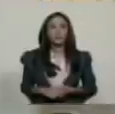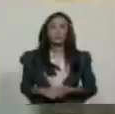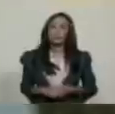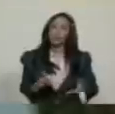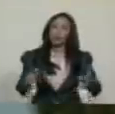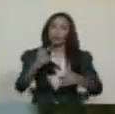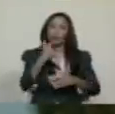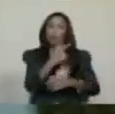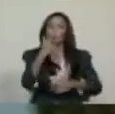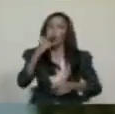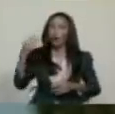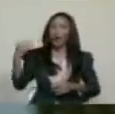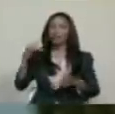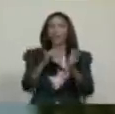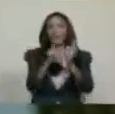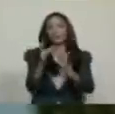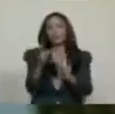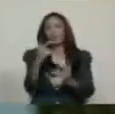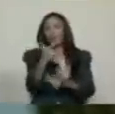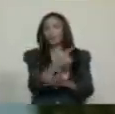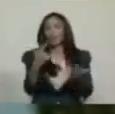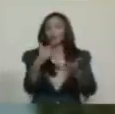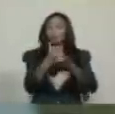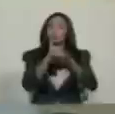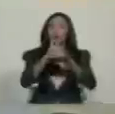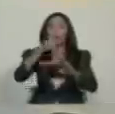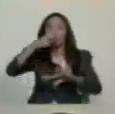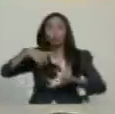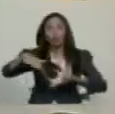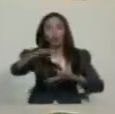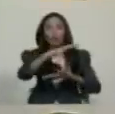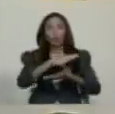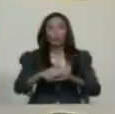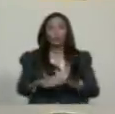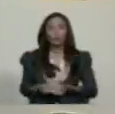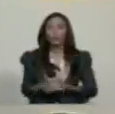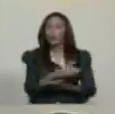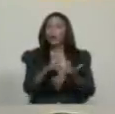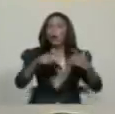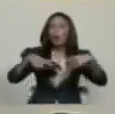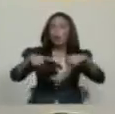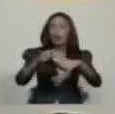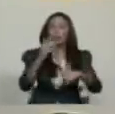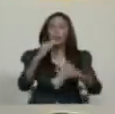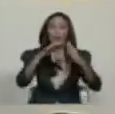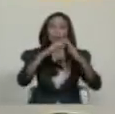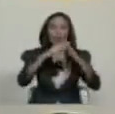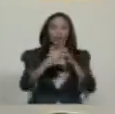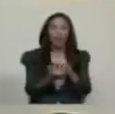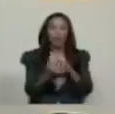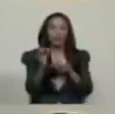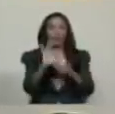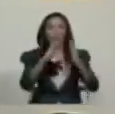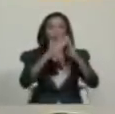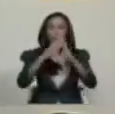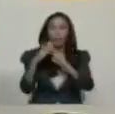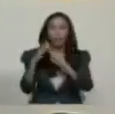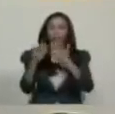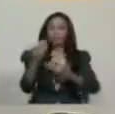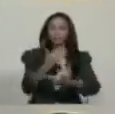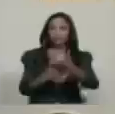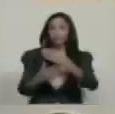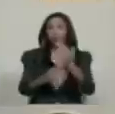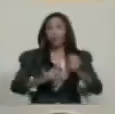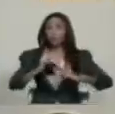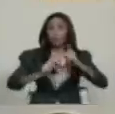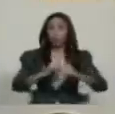prometida. La tierra prometida es la tierra que en un barrio, en una comunidad, se gana para producir